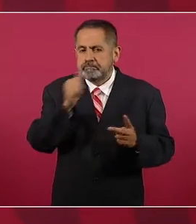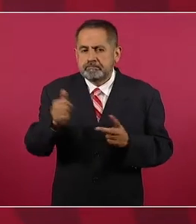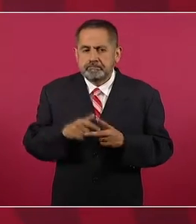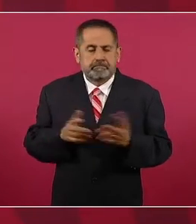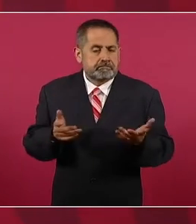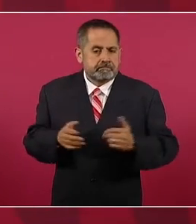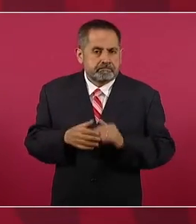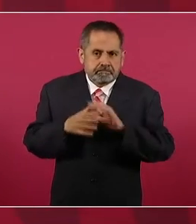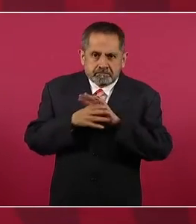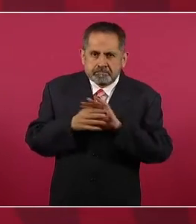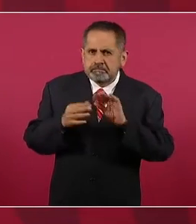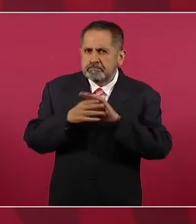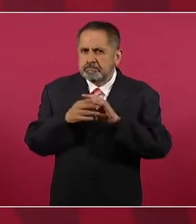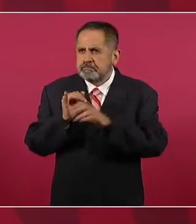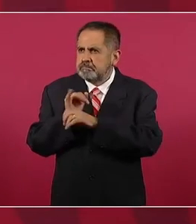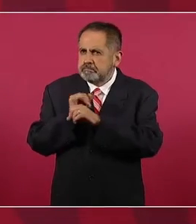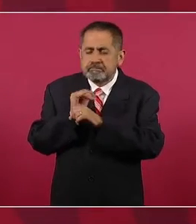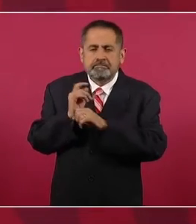análisis